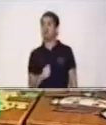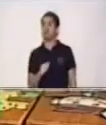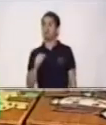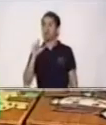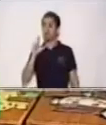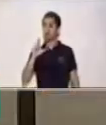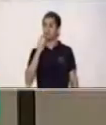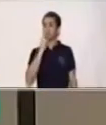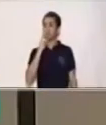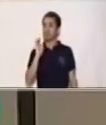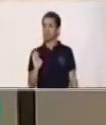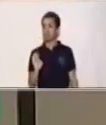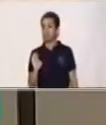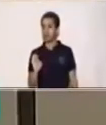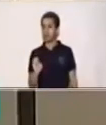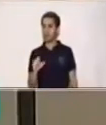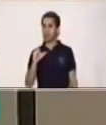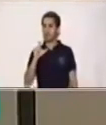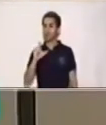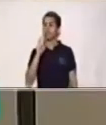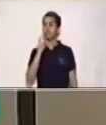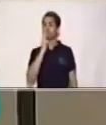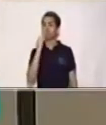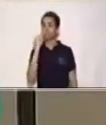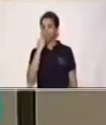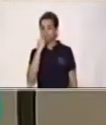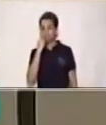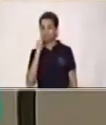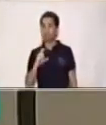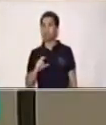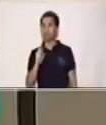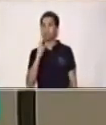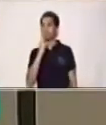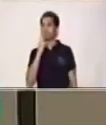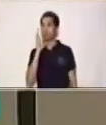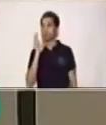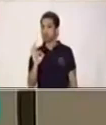che, chi, cho